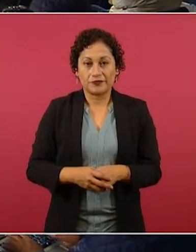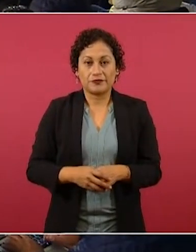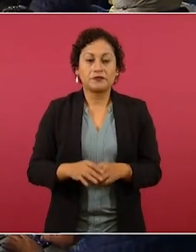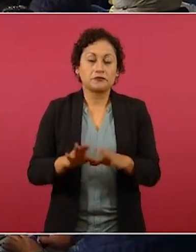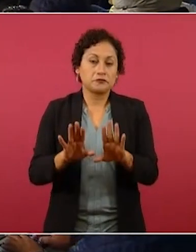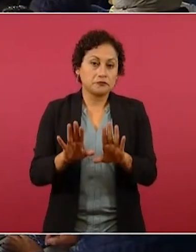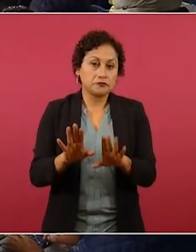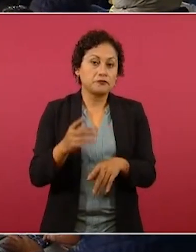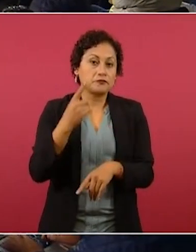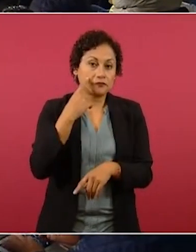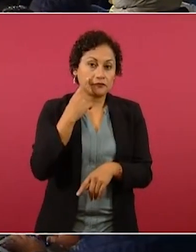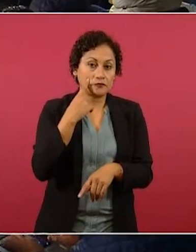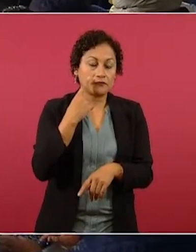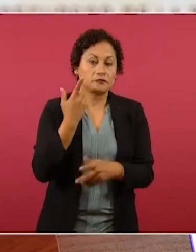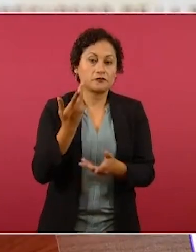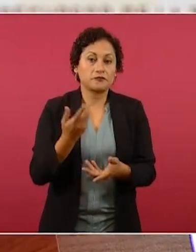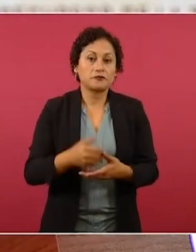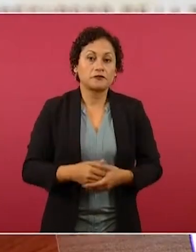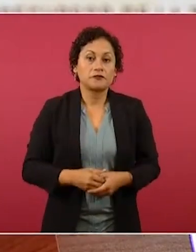debate